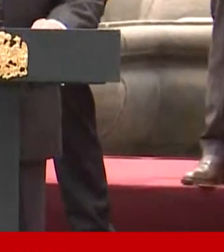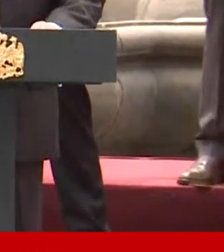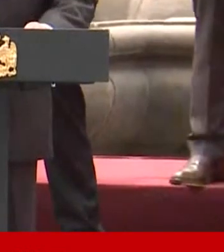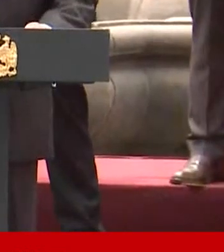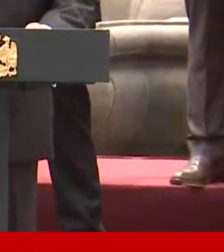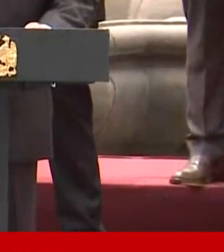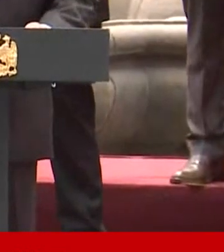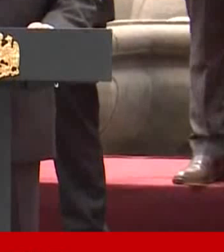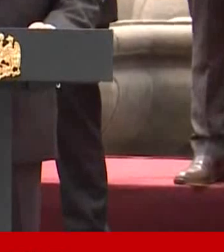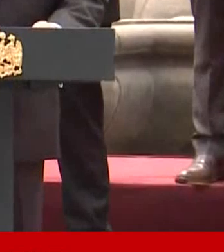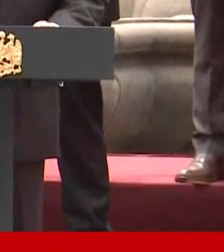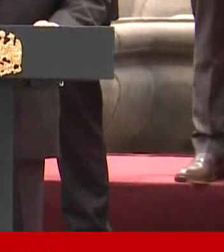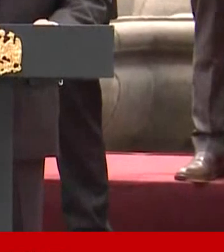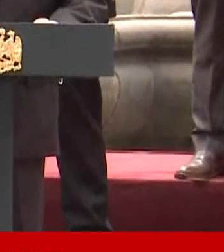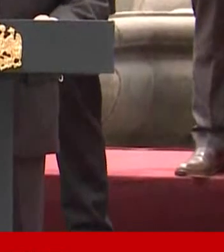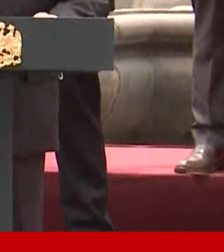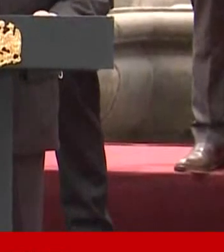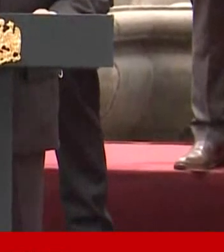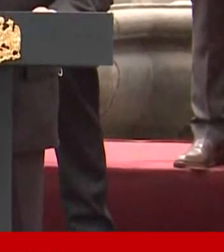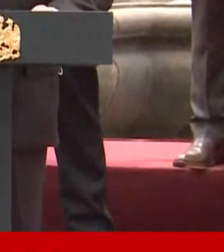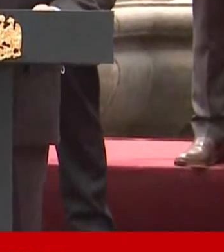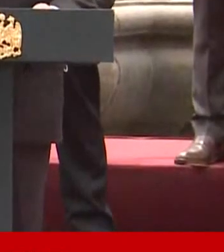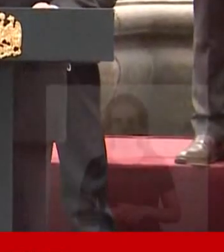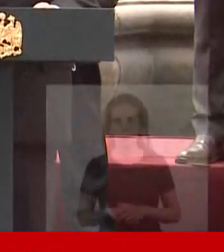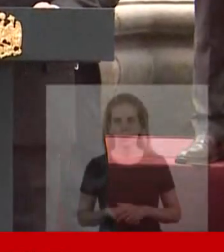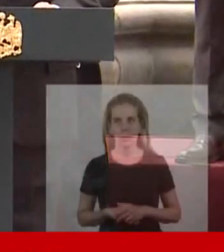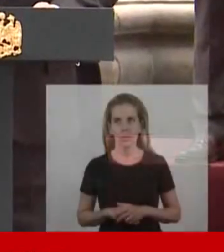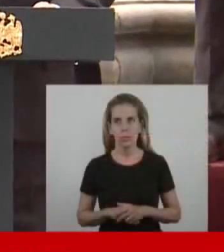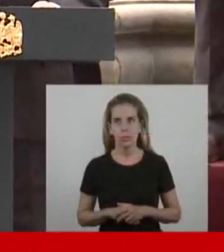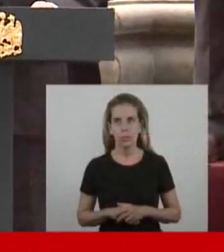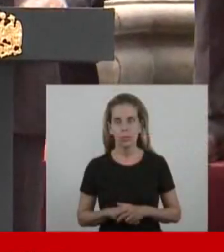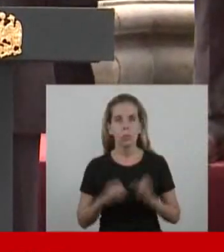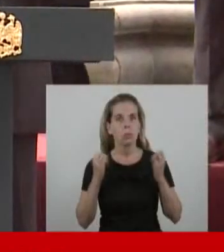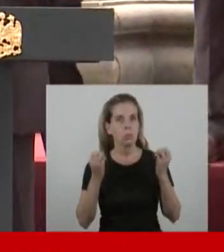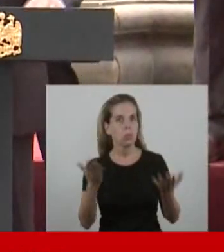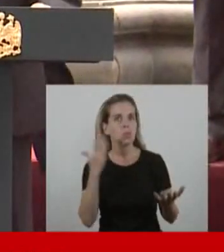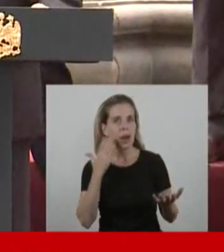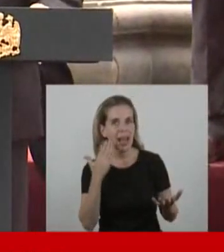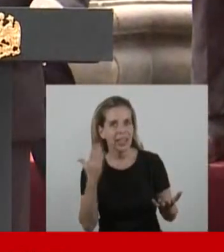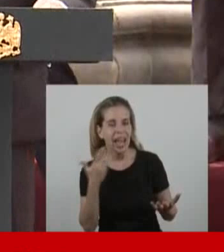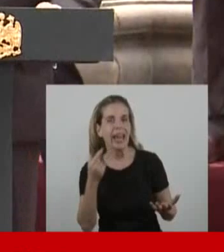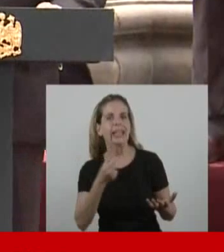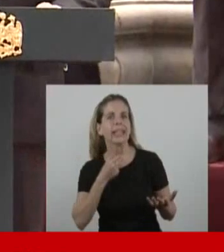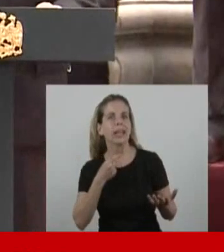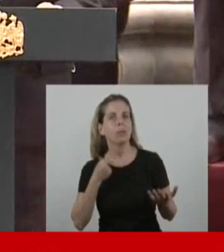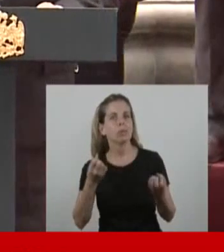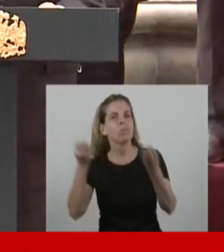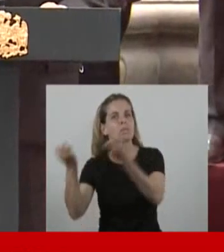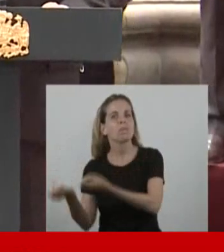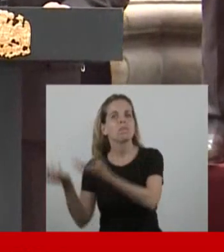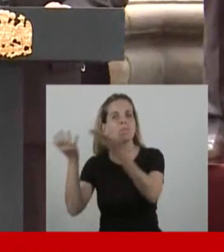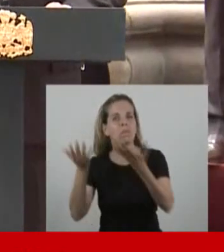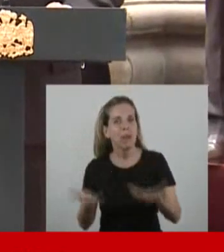Piñera. Piñera Echenique. Muy buenas tardes. Queremos dar una cordial y cariñosa